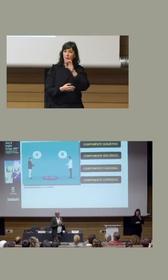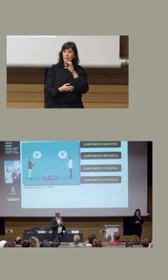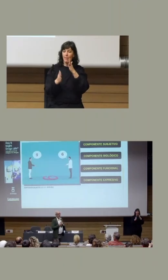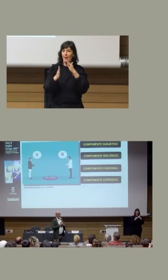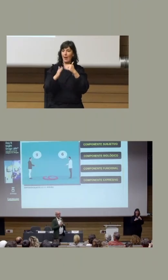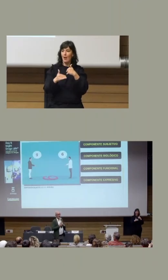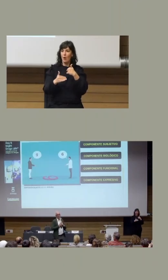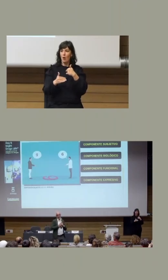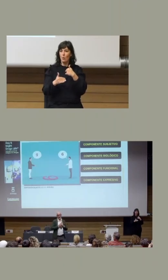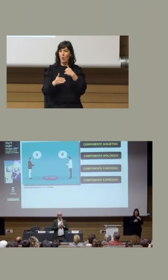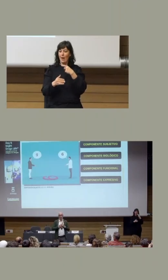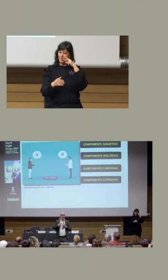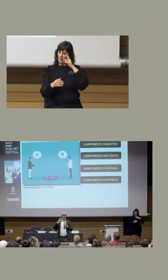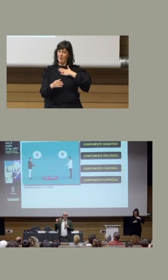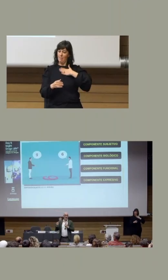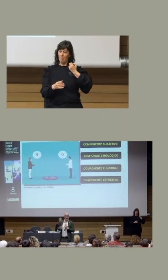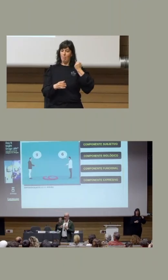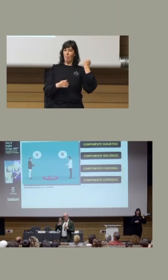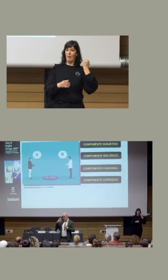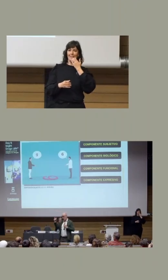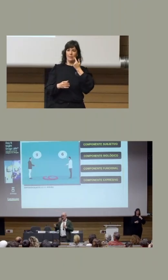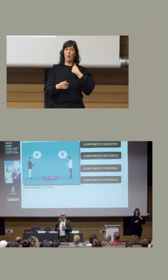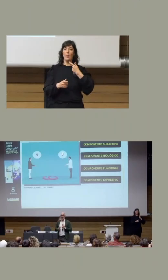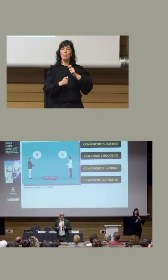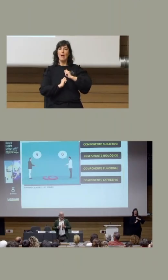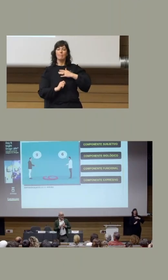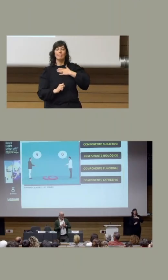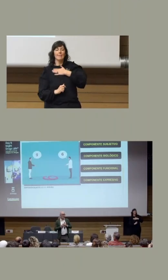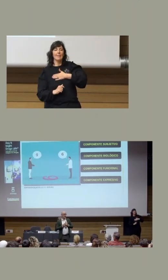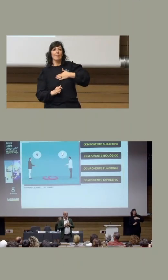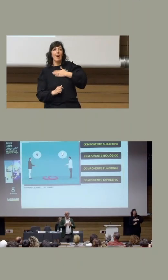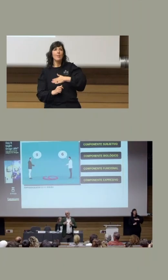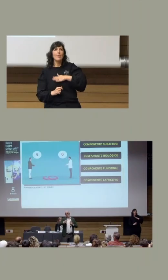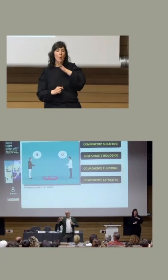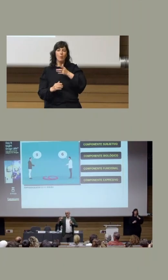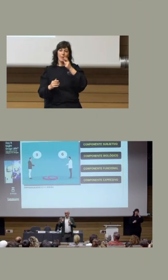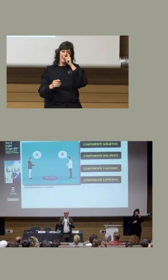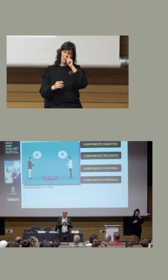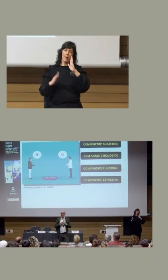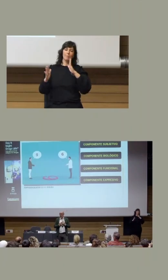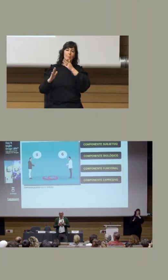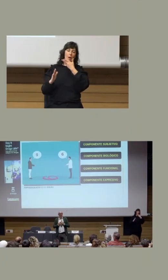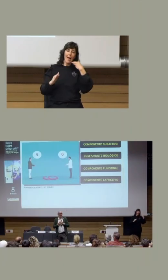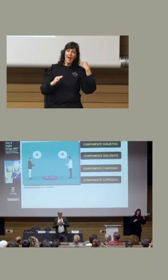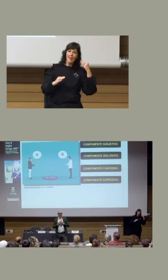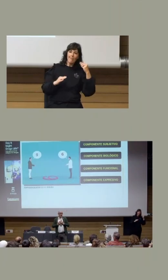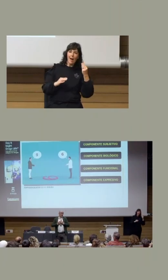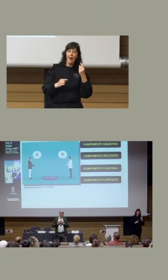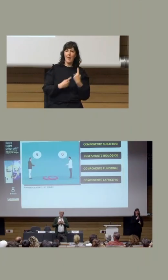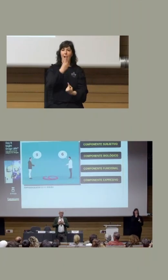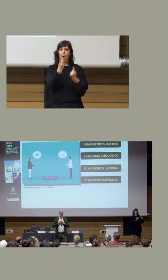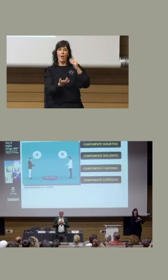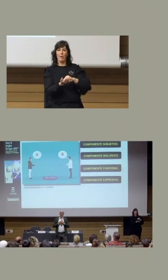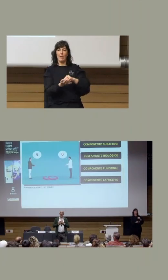de satisfacción porque me recordaba a mi infancia, a mi juventud, que en el parque con los amigos de vez en cuando fumábamos un cannabis, pues tengo